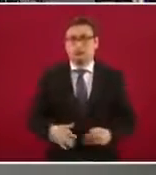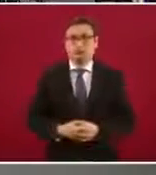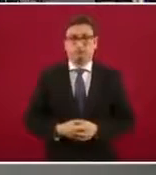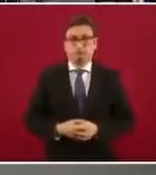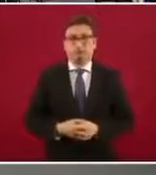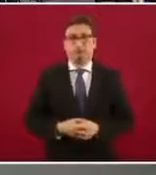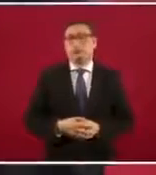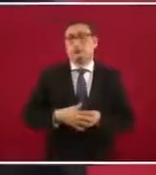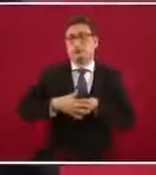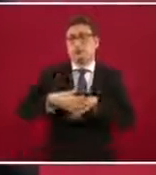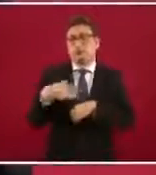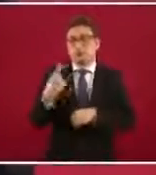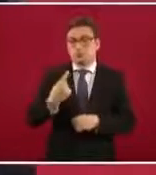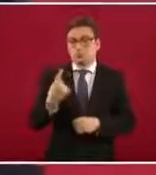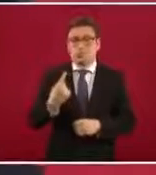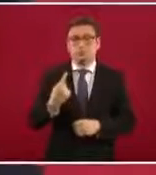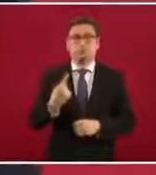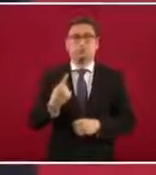porque